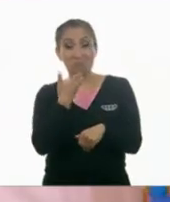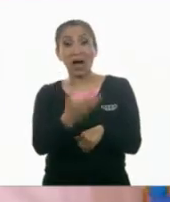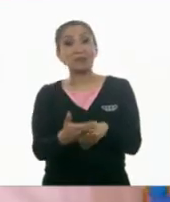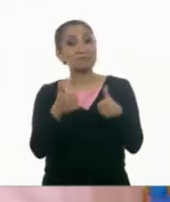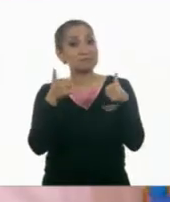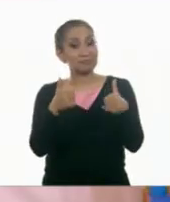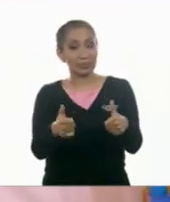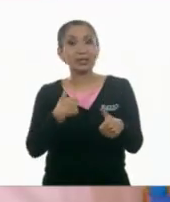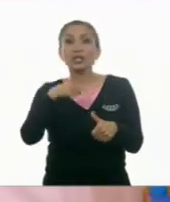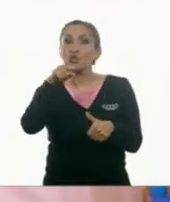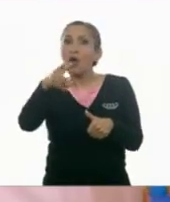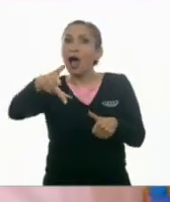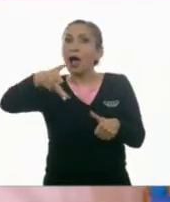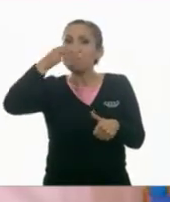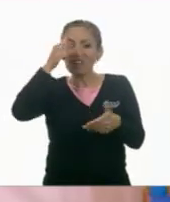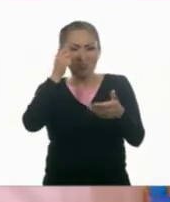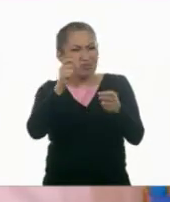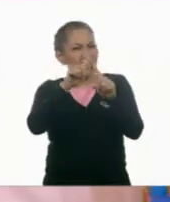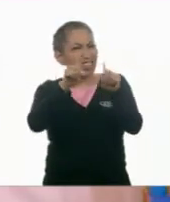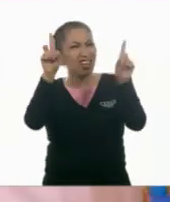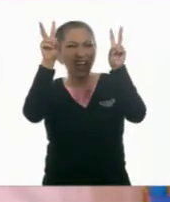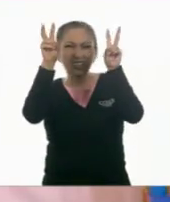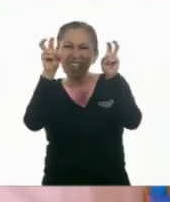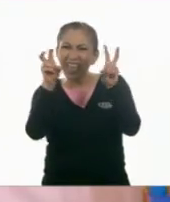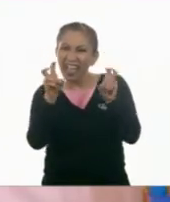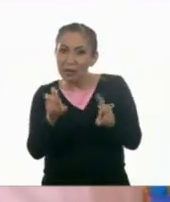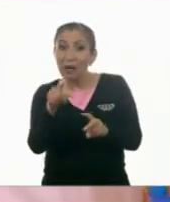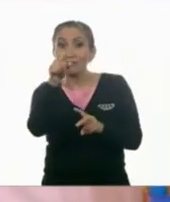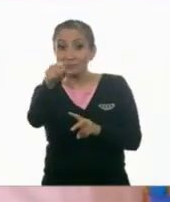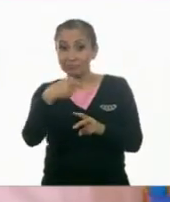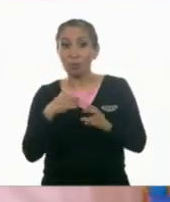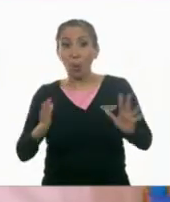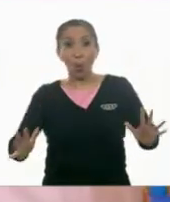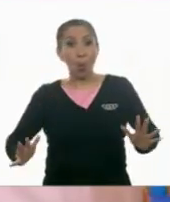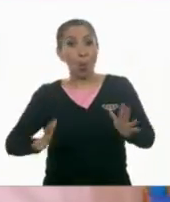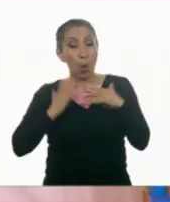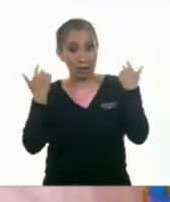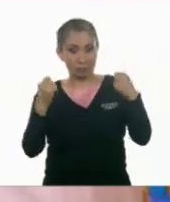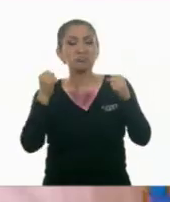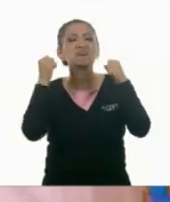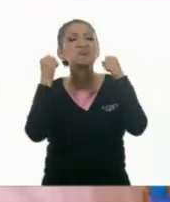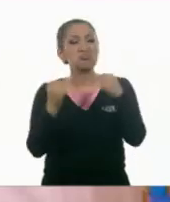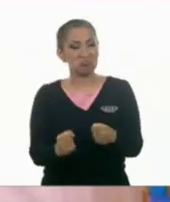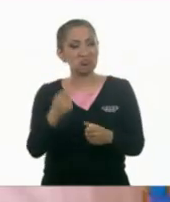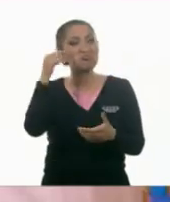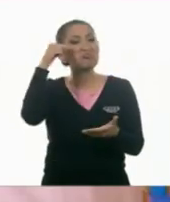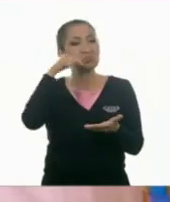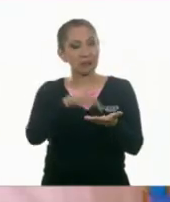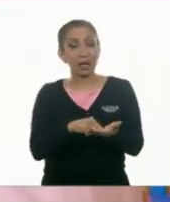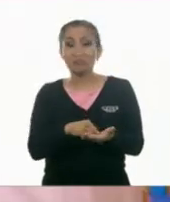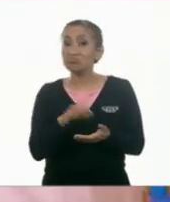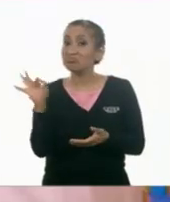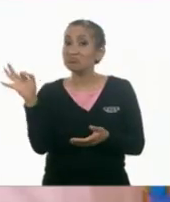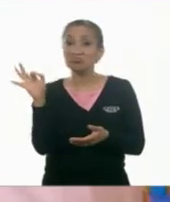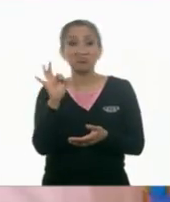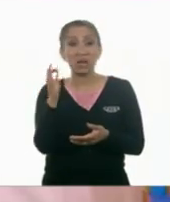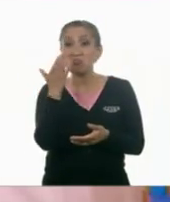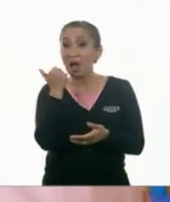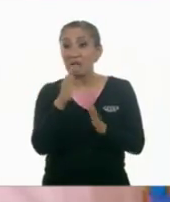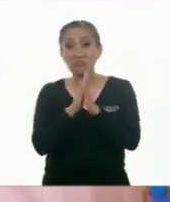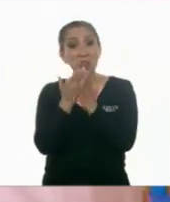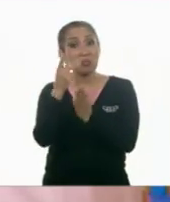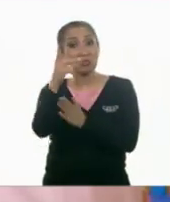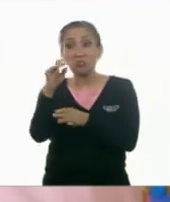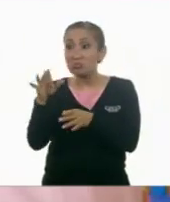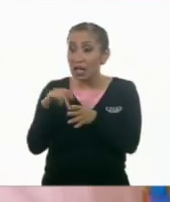agradables. Además de que aprenderán sobre muchas cosas que les van a sorprender. Se los aseguro. Si no tienen libros a la